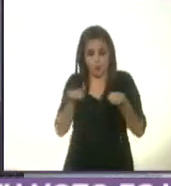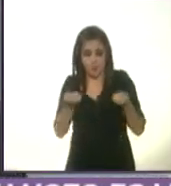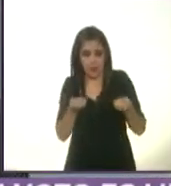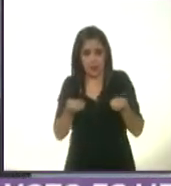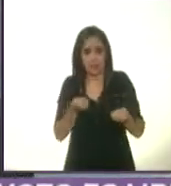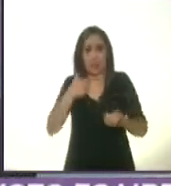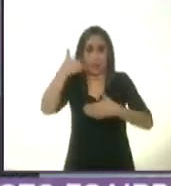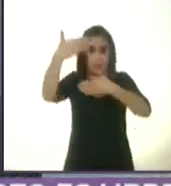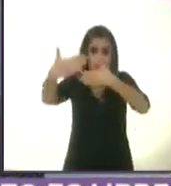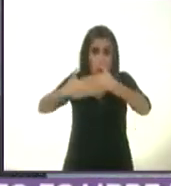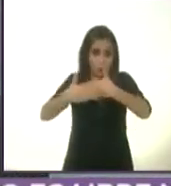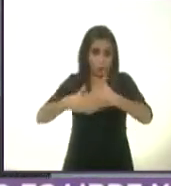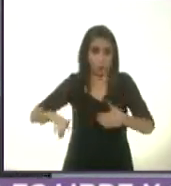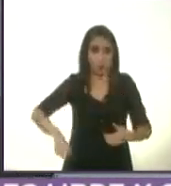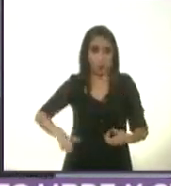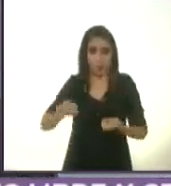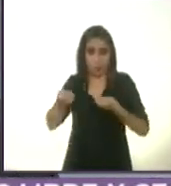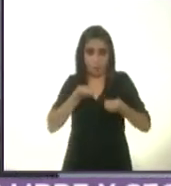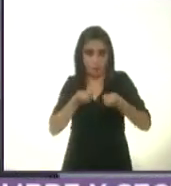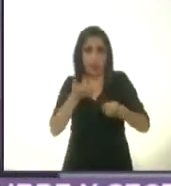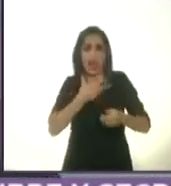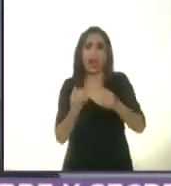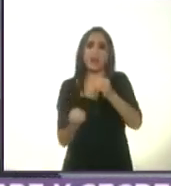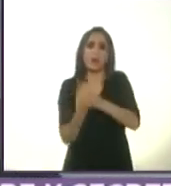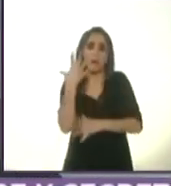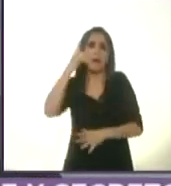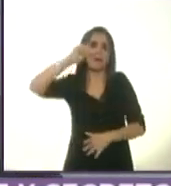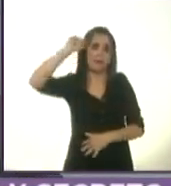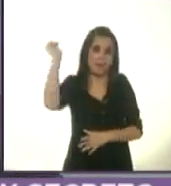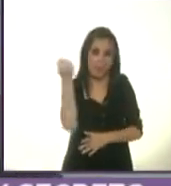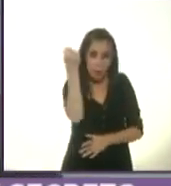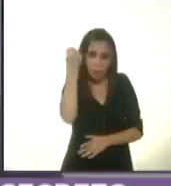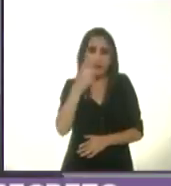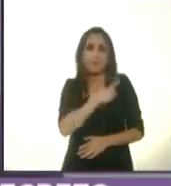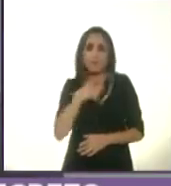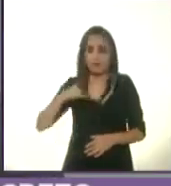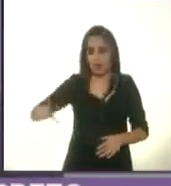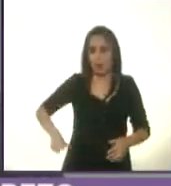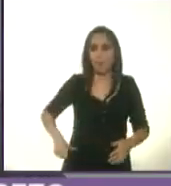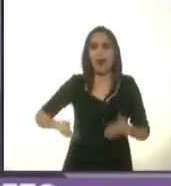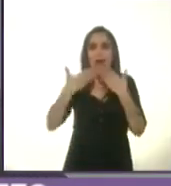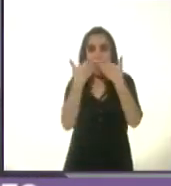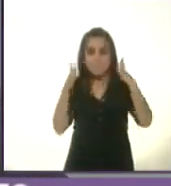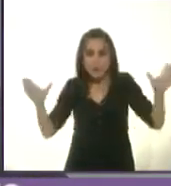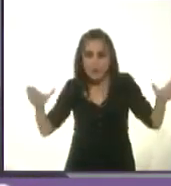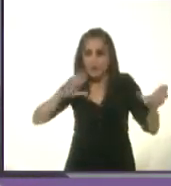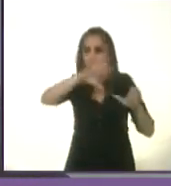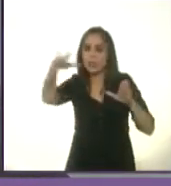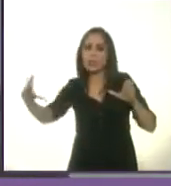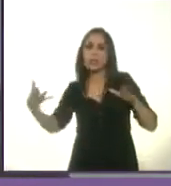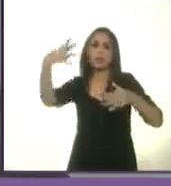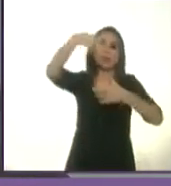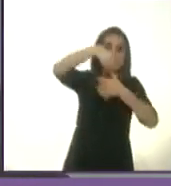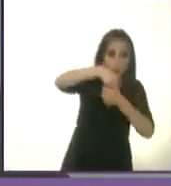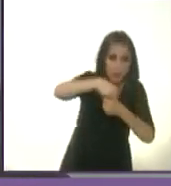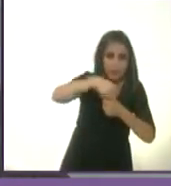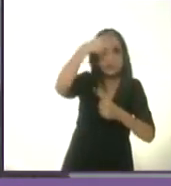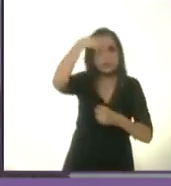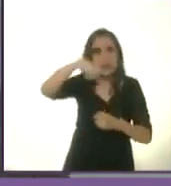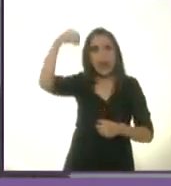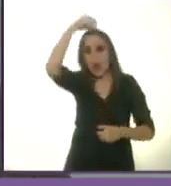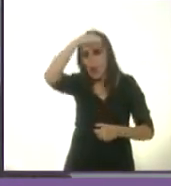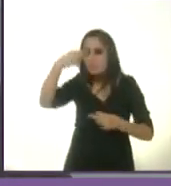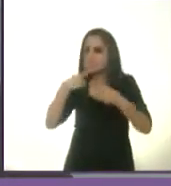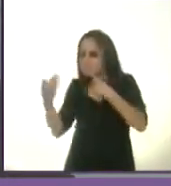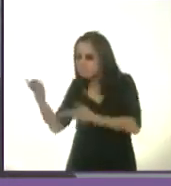próximo gobierno basado las nuevas tecnologías deberá ser un gobierno abierto e incluyente de la opinión e